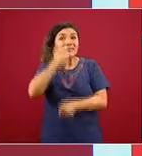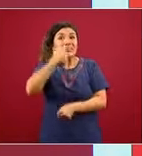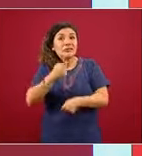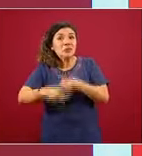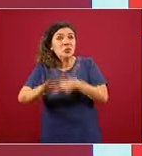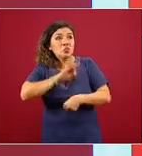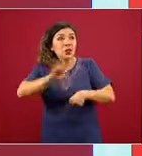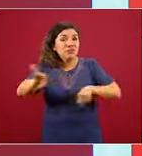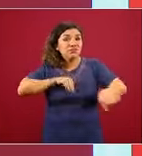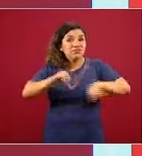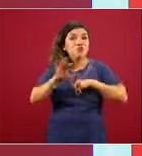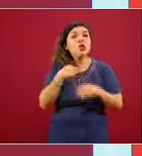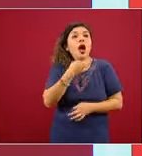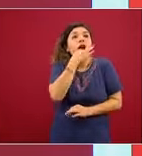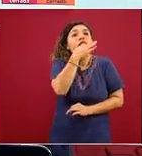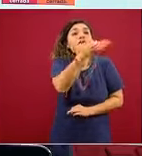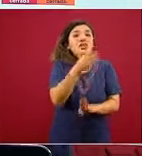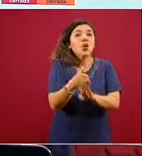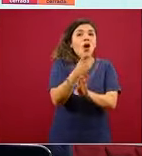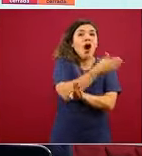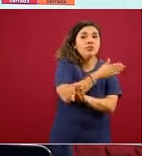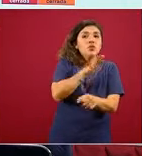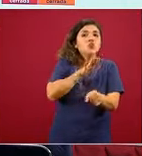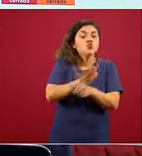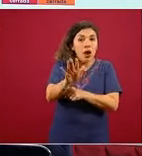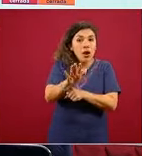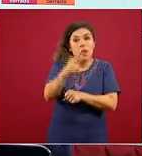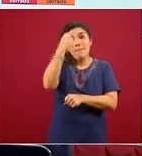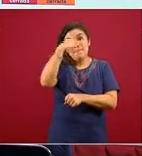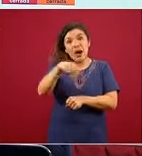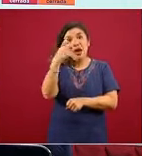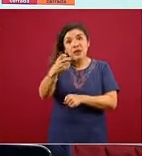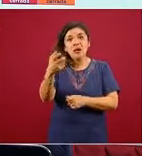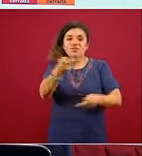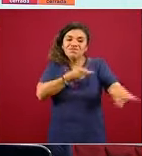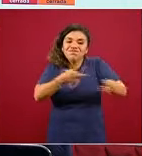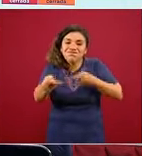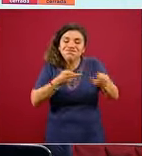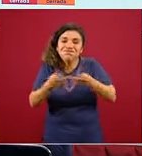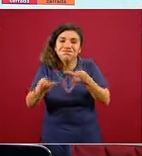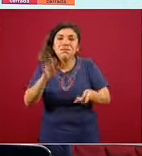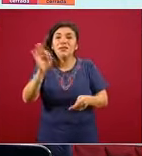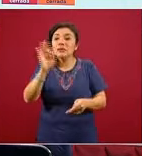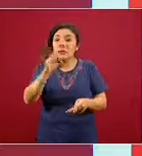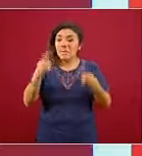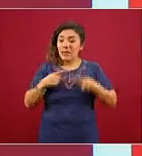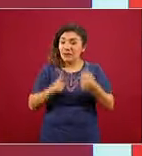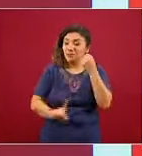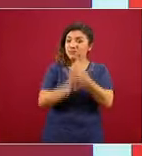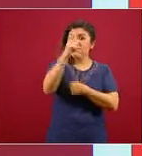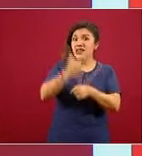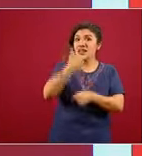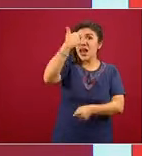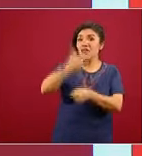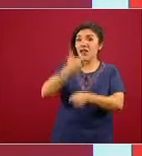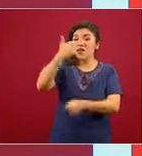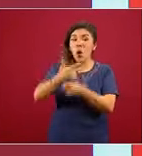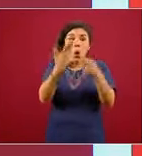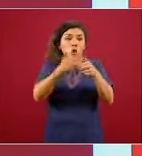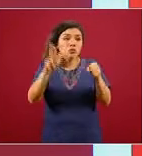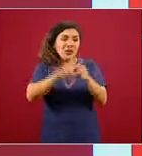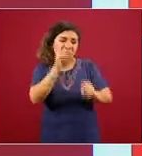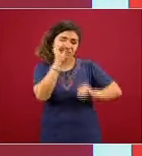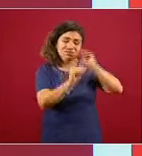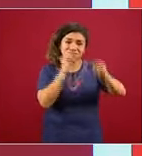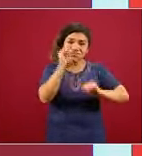la transmisión y dispersión de la enfermedad, así como para la generación también de casos graves y por lo tanto ocupación